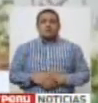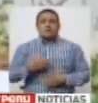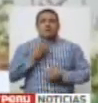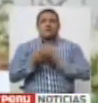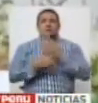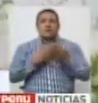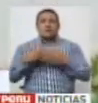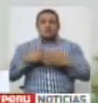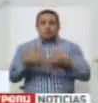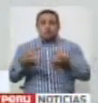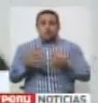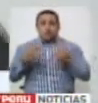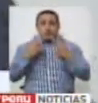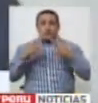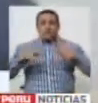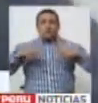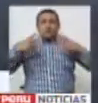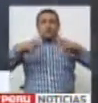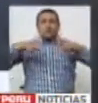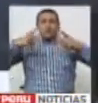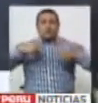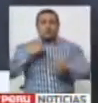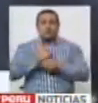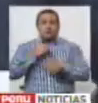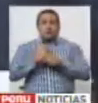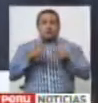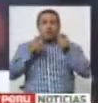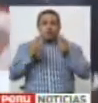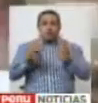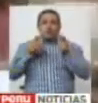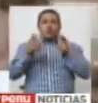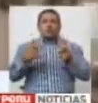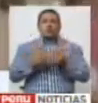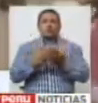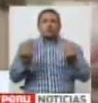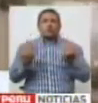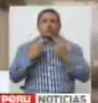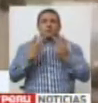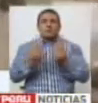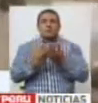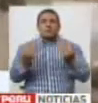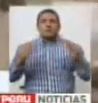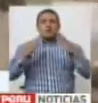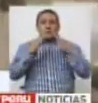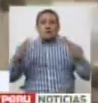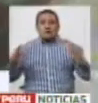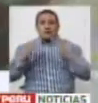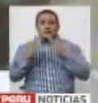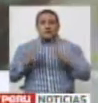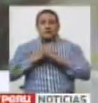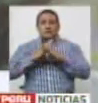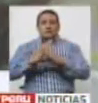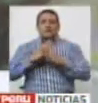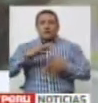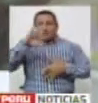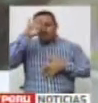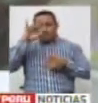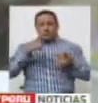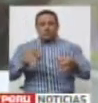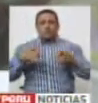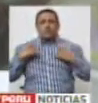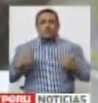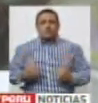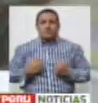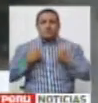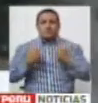Informó que su sector está intensificando las medidas de control y se han fumigado más de 42.000 viviendas para evitar la propagación. También se ha